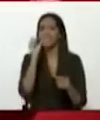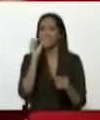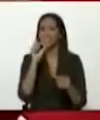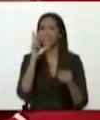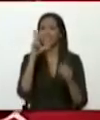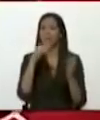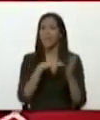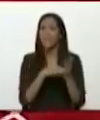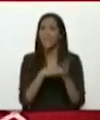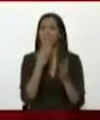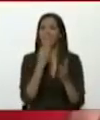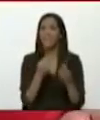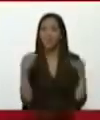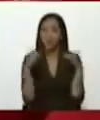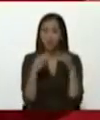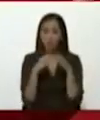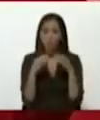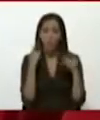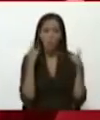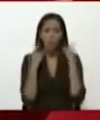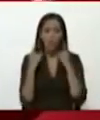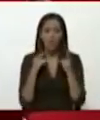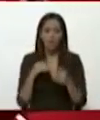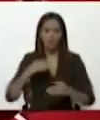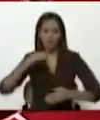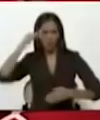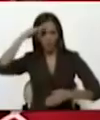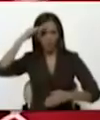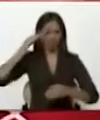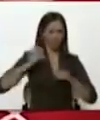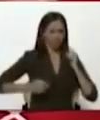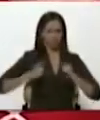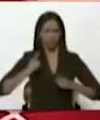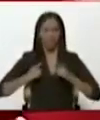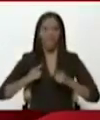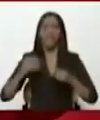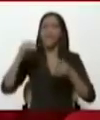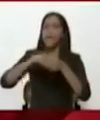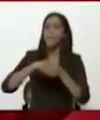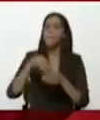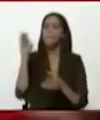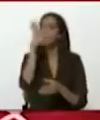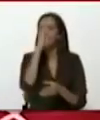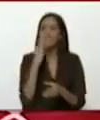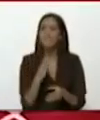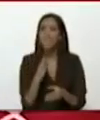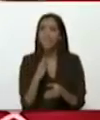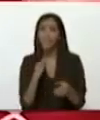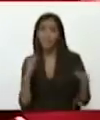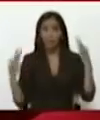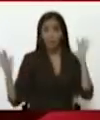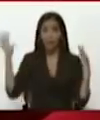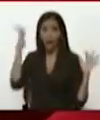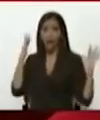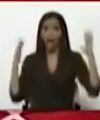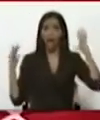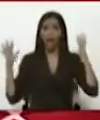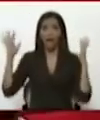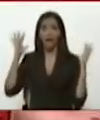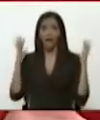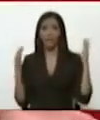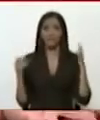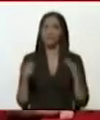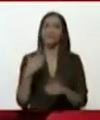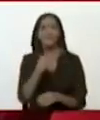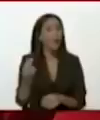grupos operativos, de los grupos comando, de las fuerzas comando en Brasil? No, ellos son médicos. ¿Están bailando samba? ¿Están presenciando la Copa